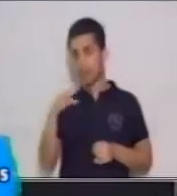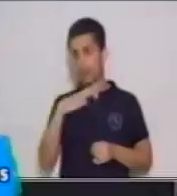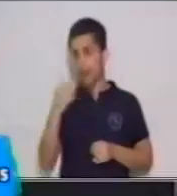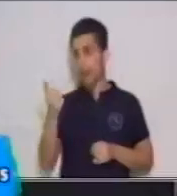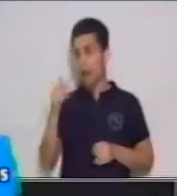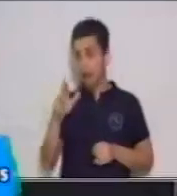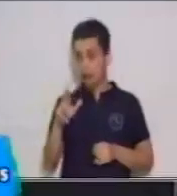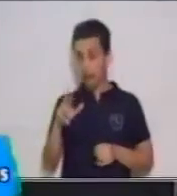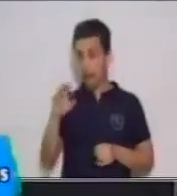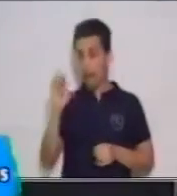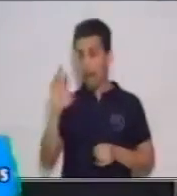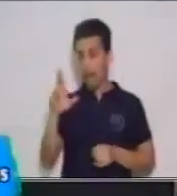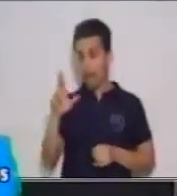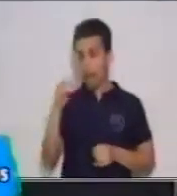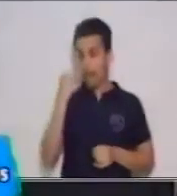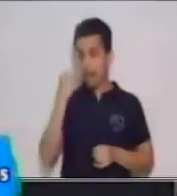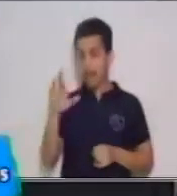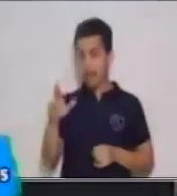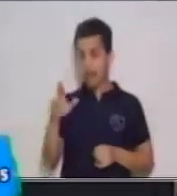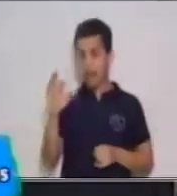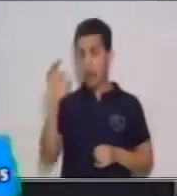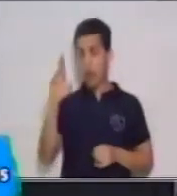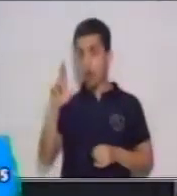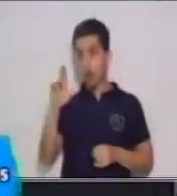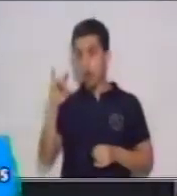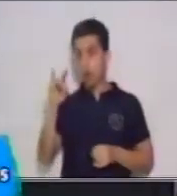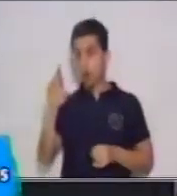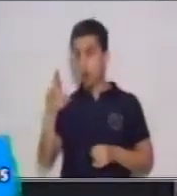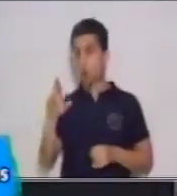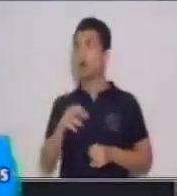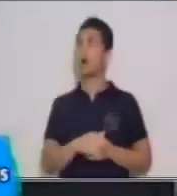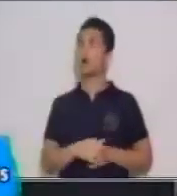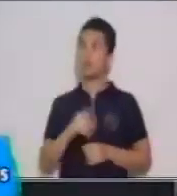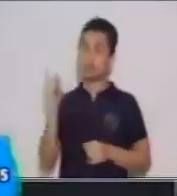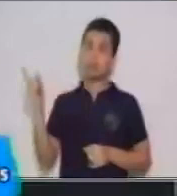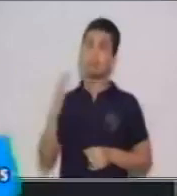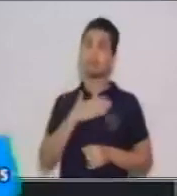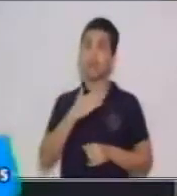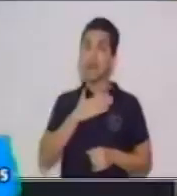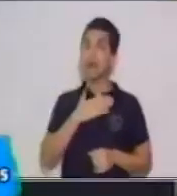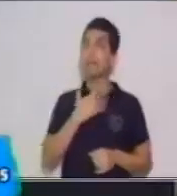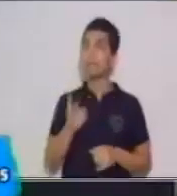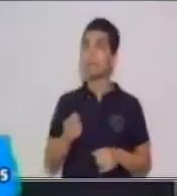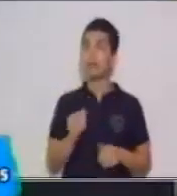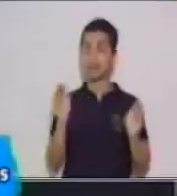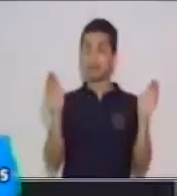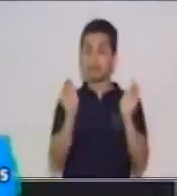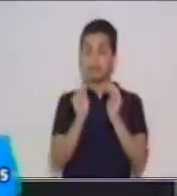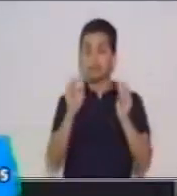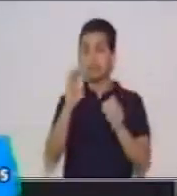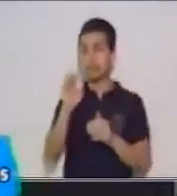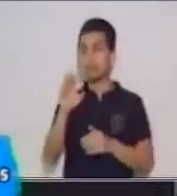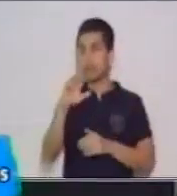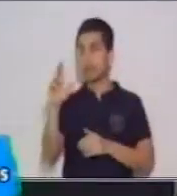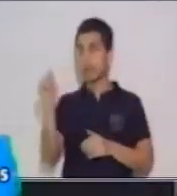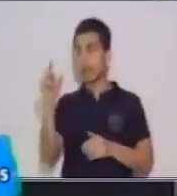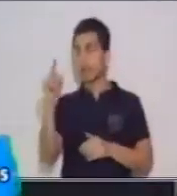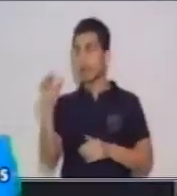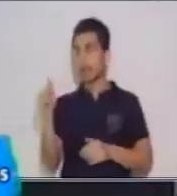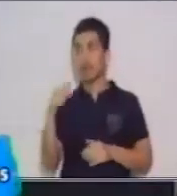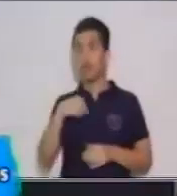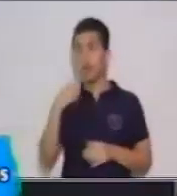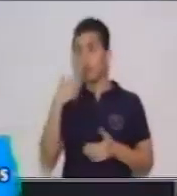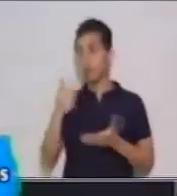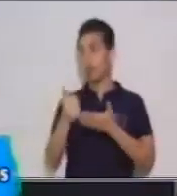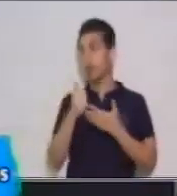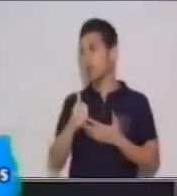ur, o terminan también en al, el, il, ol, ul. Esas se llaman sílabas cerradas. Ahora te invito que me